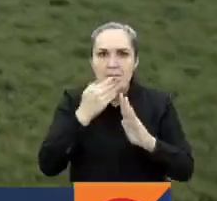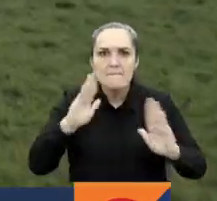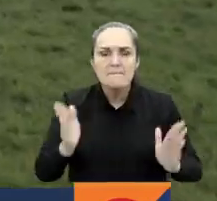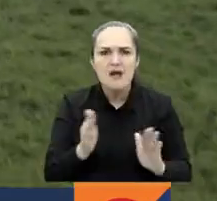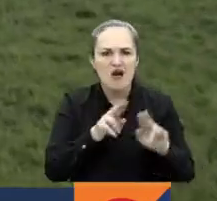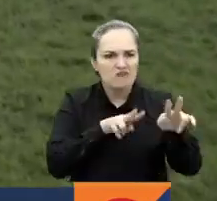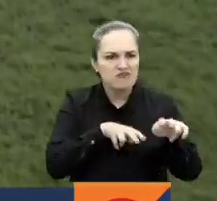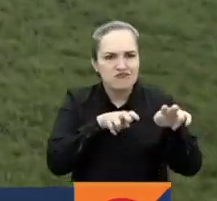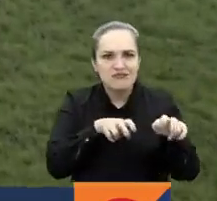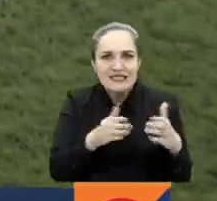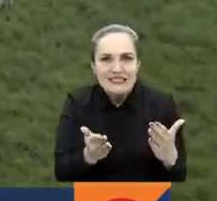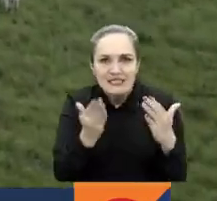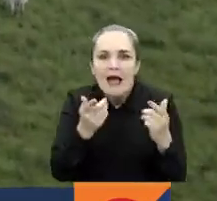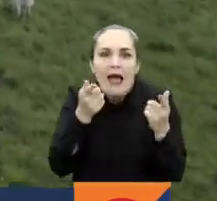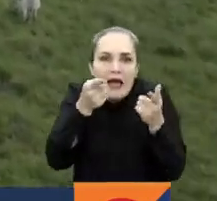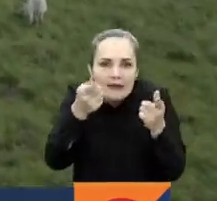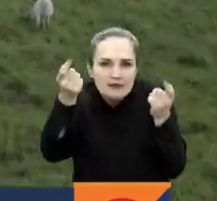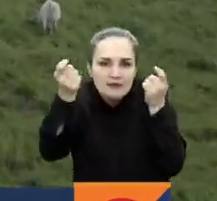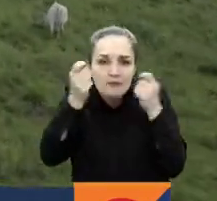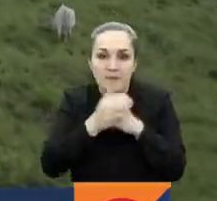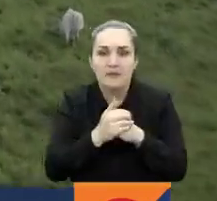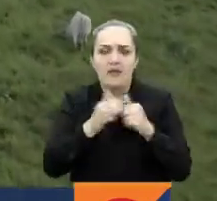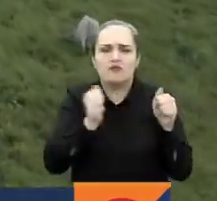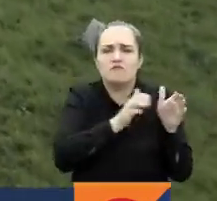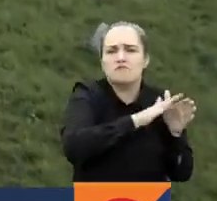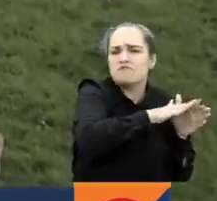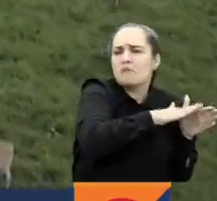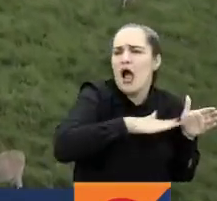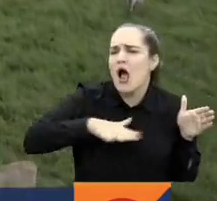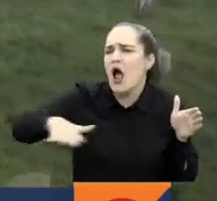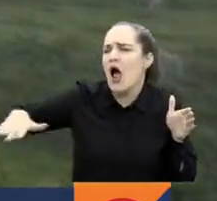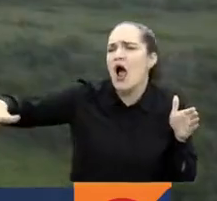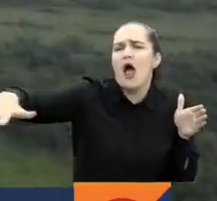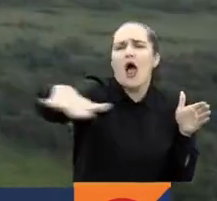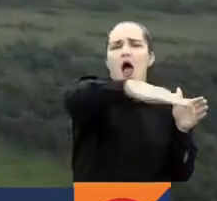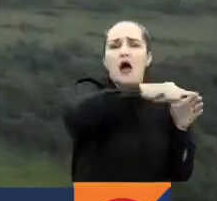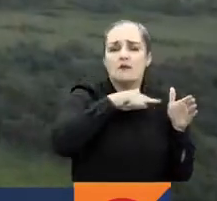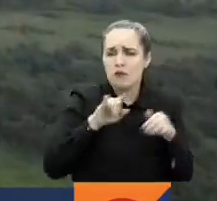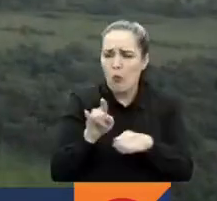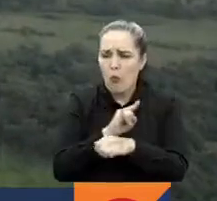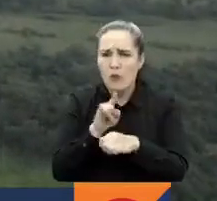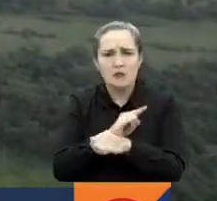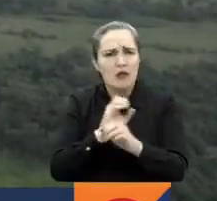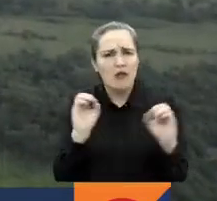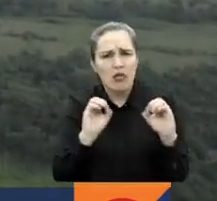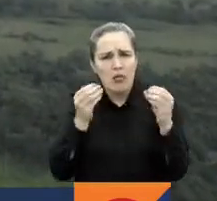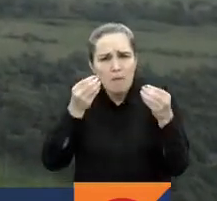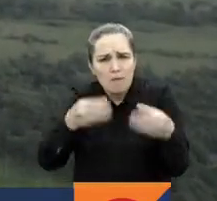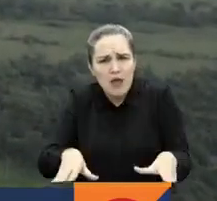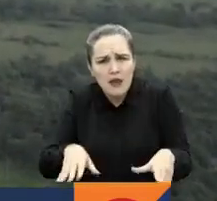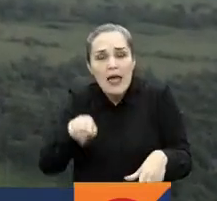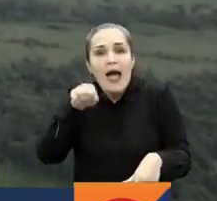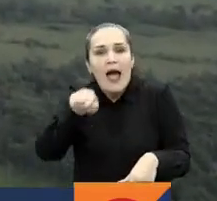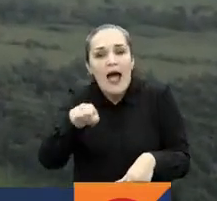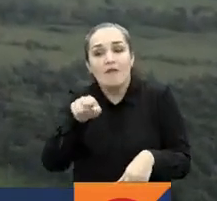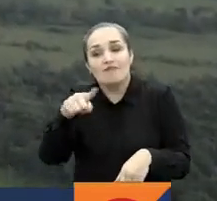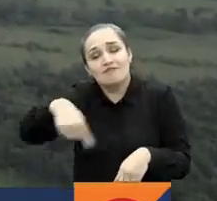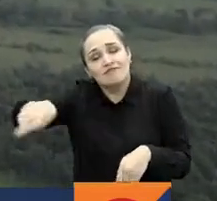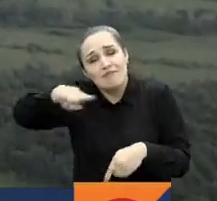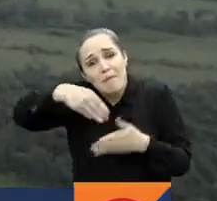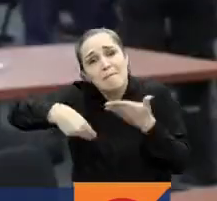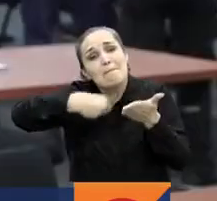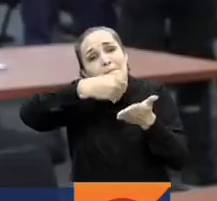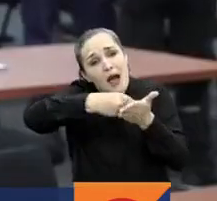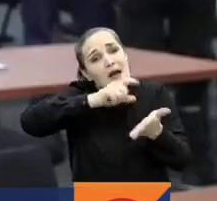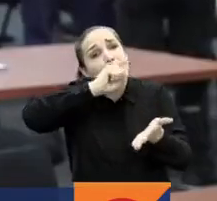alimentos. Sobre las extensiones de tierras consideradas improductivas, dijo que es necesario que sus propietarios paguen impuestos por